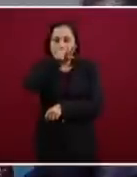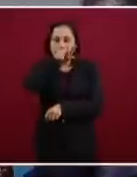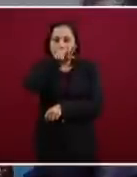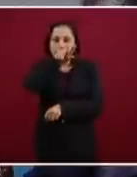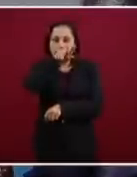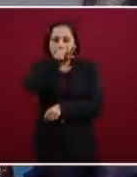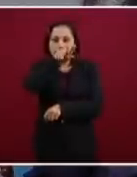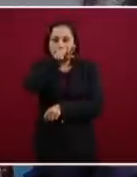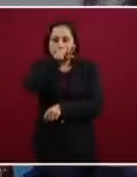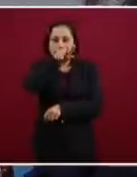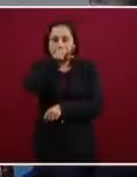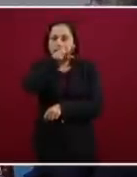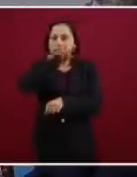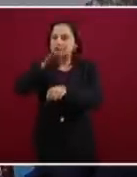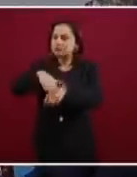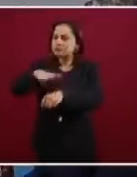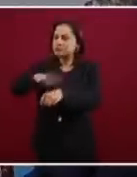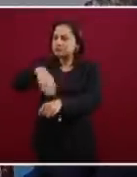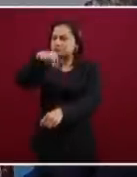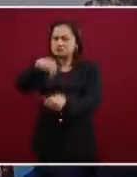y llamaban a no votar